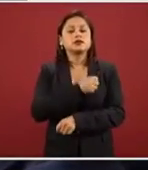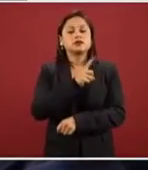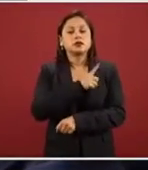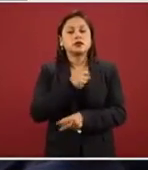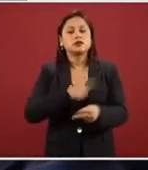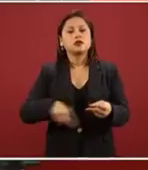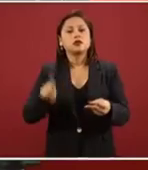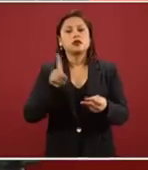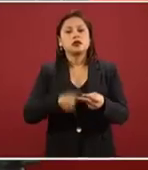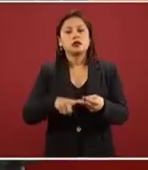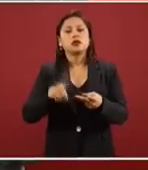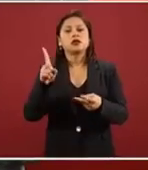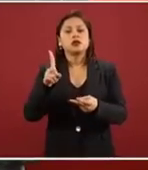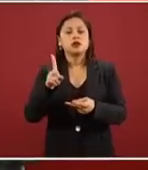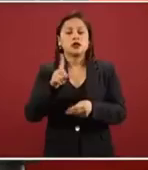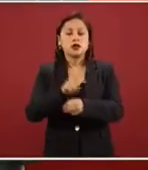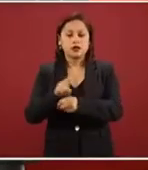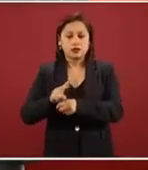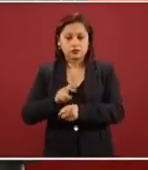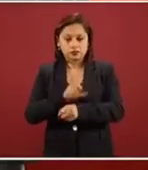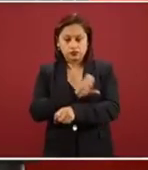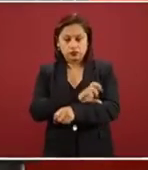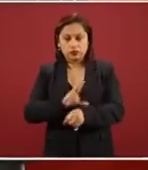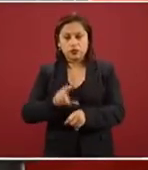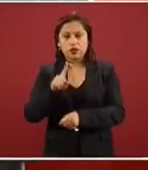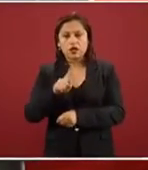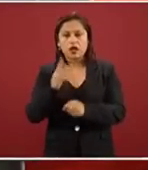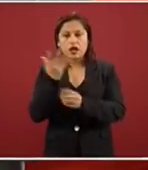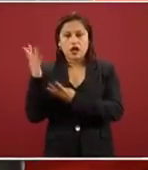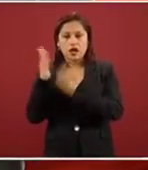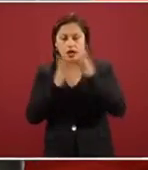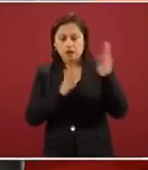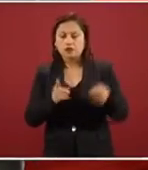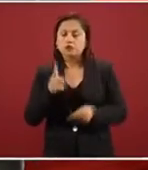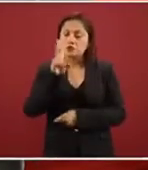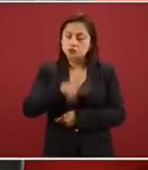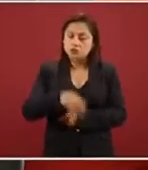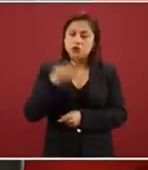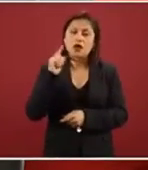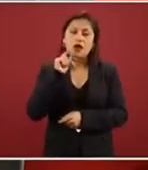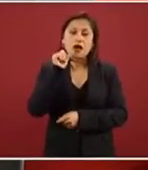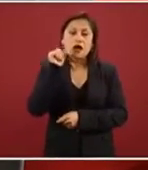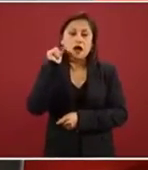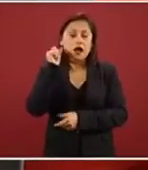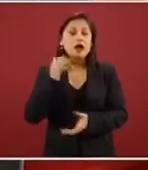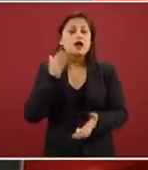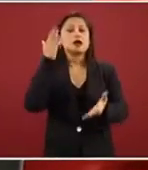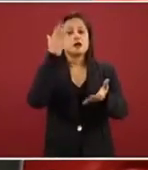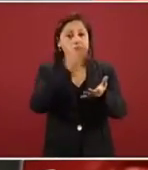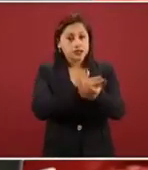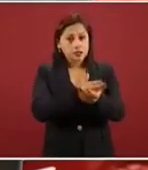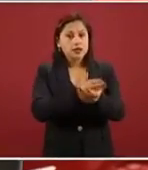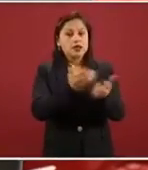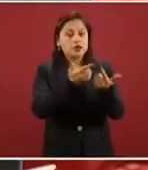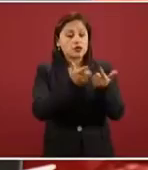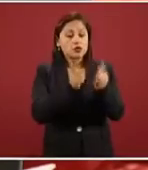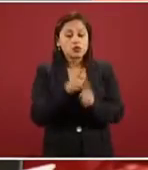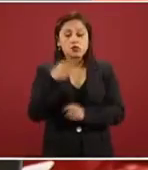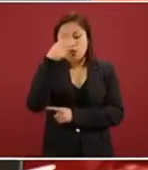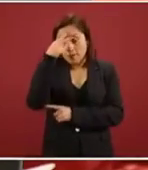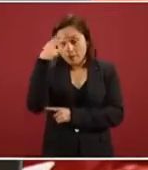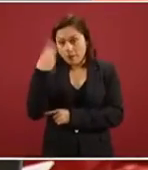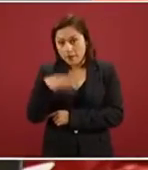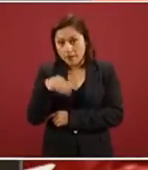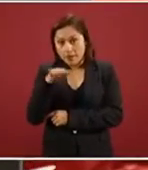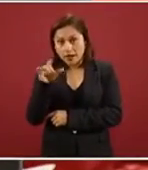Ambiente. Si bien ayer fueron los secretarios a hablar con los afectados por el derrame de Grupo México en el río